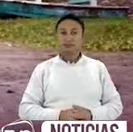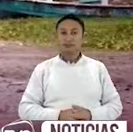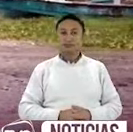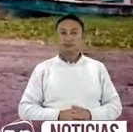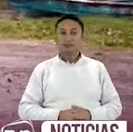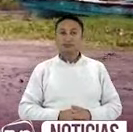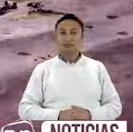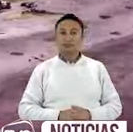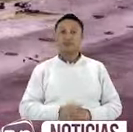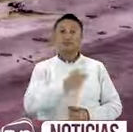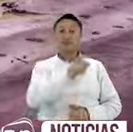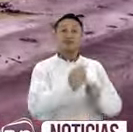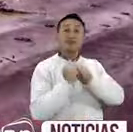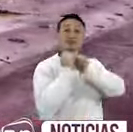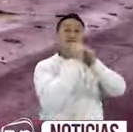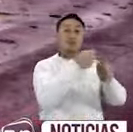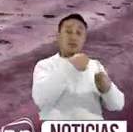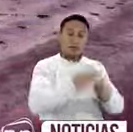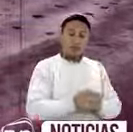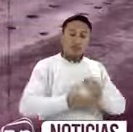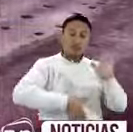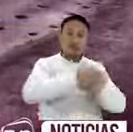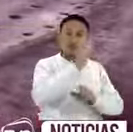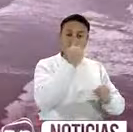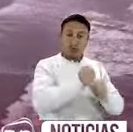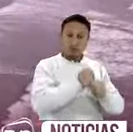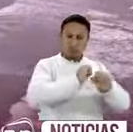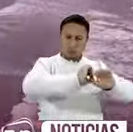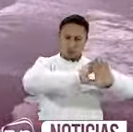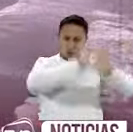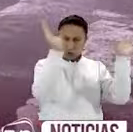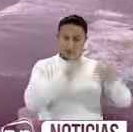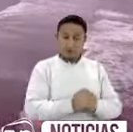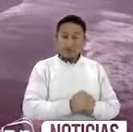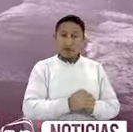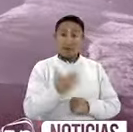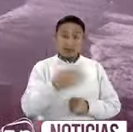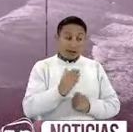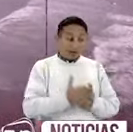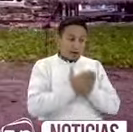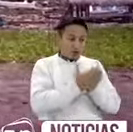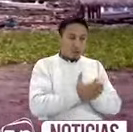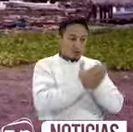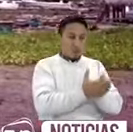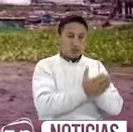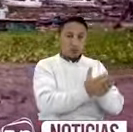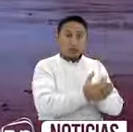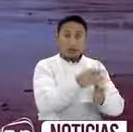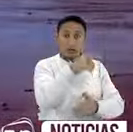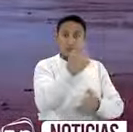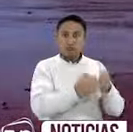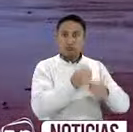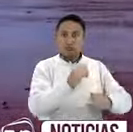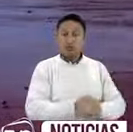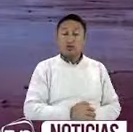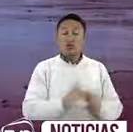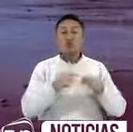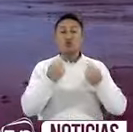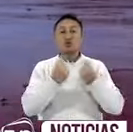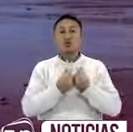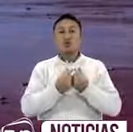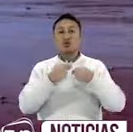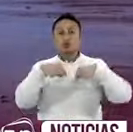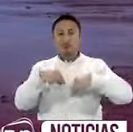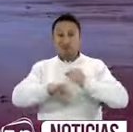Los pescadores salieron a sus labores muy temprano, pero en alta mar los sorprendió la desgracia. Un grupo de